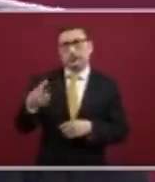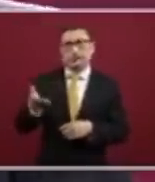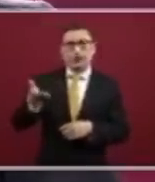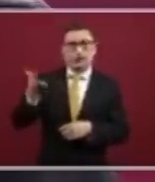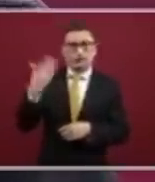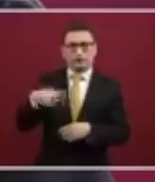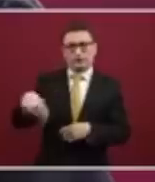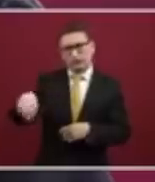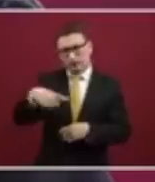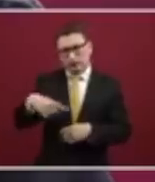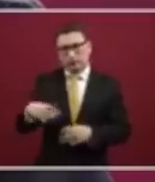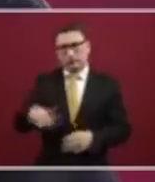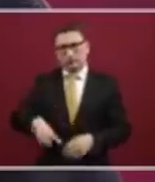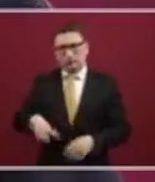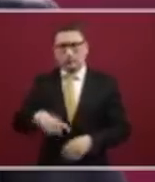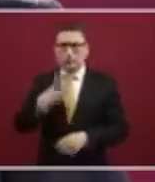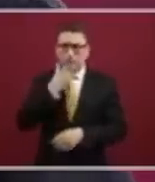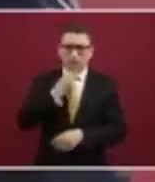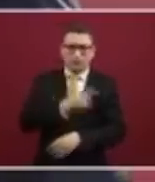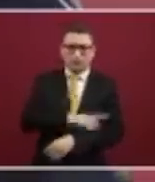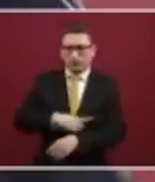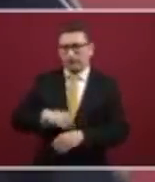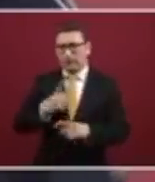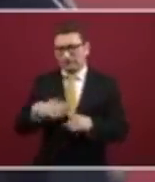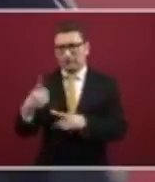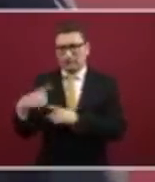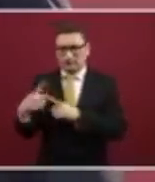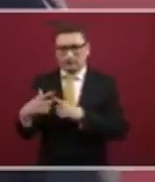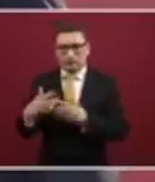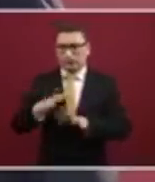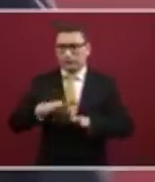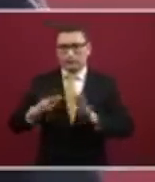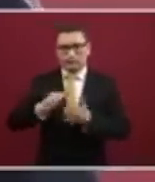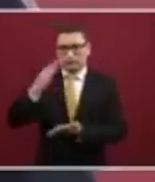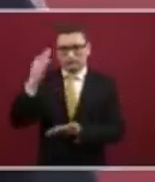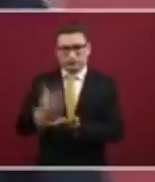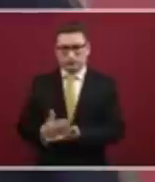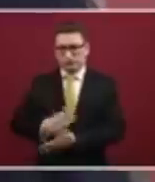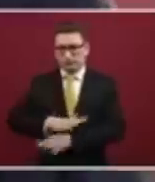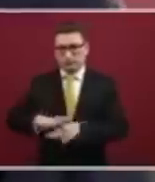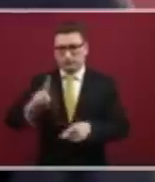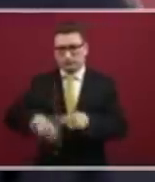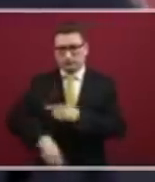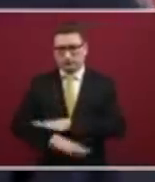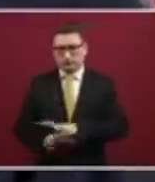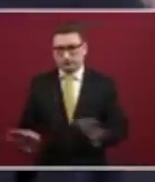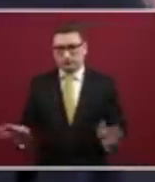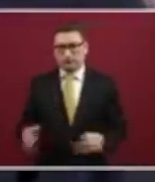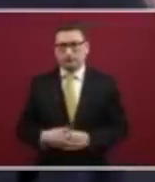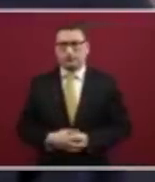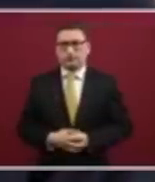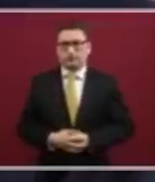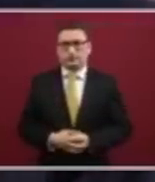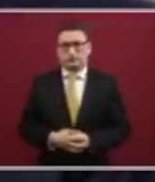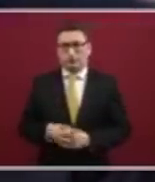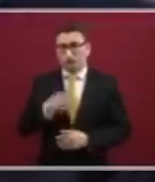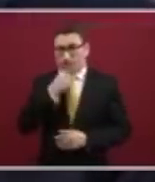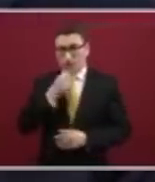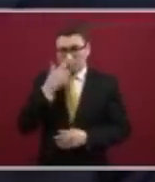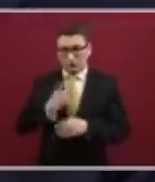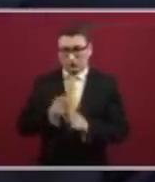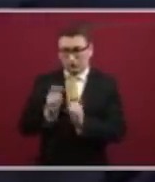antes. Y la instrucción es, ya no hay delegados, porque